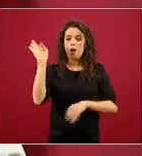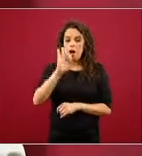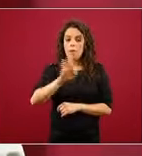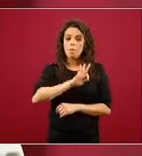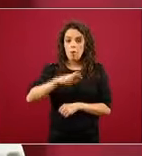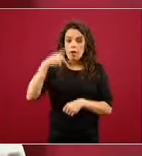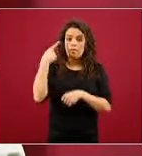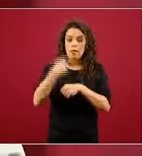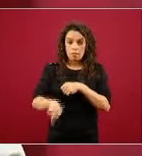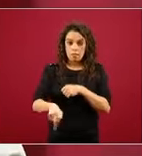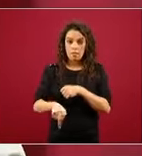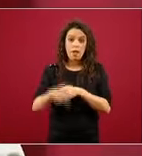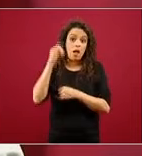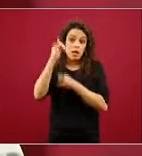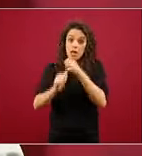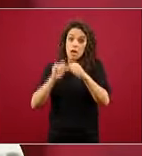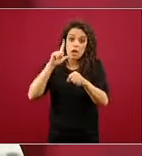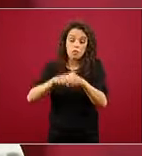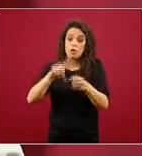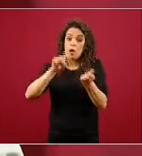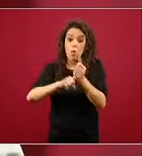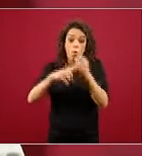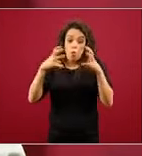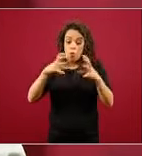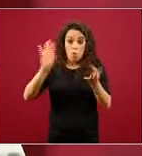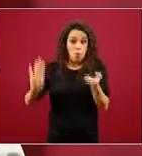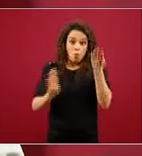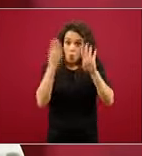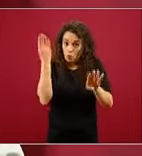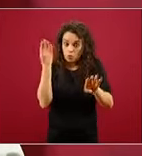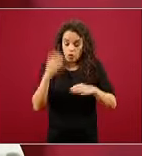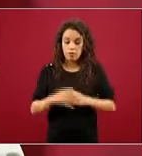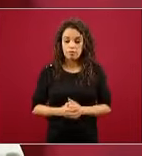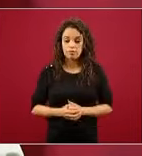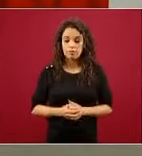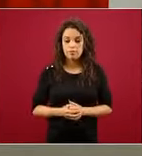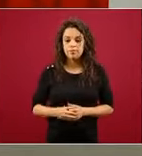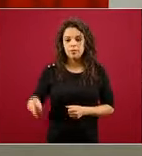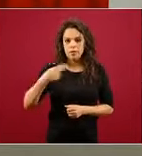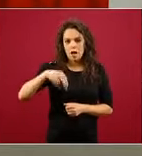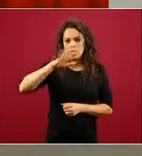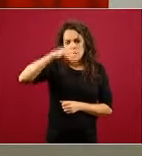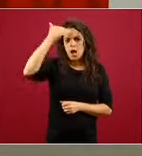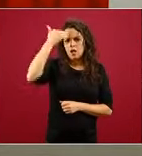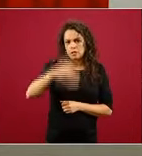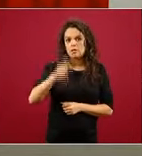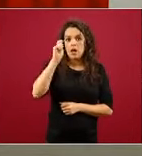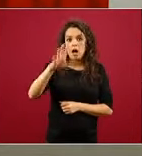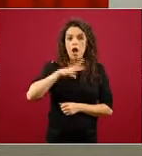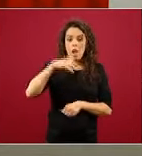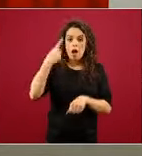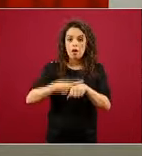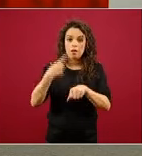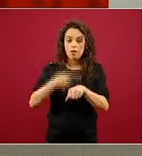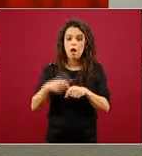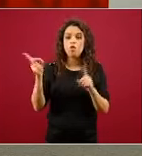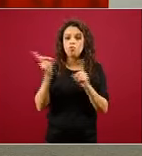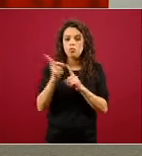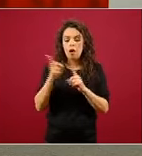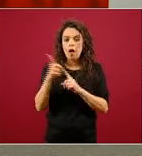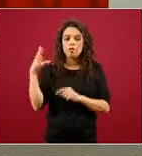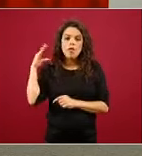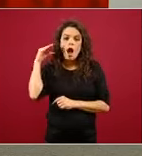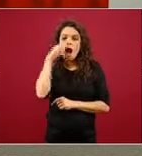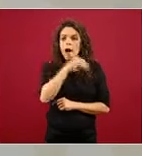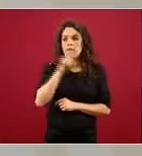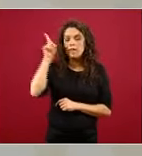a nivel internacional, ¿no? Sabemos, por ejemplo, que hay ahorita una situación de ébola, ¿no?, en África, importante. Como